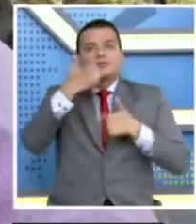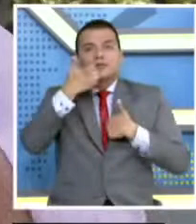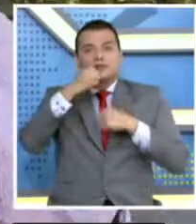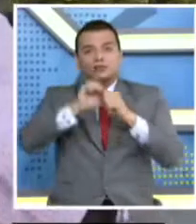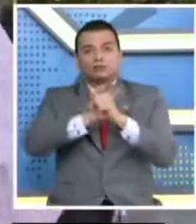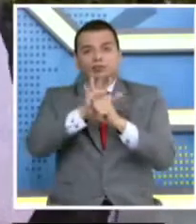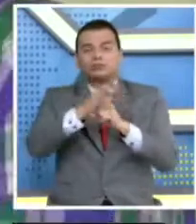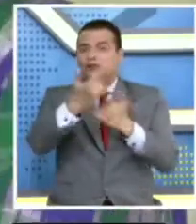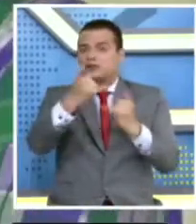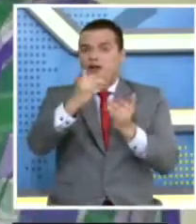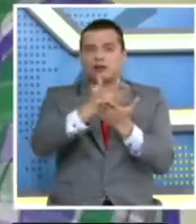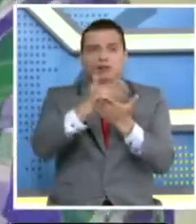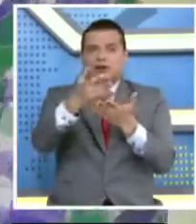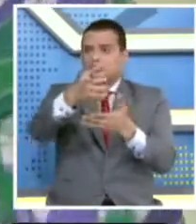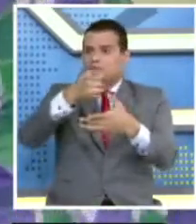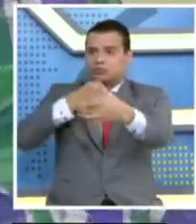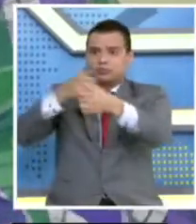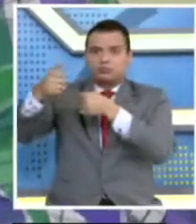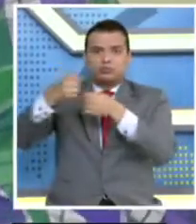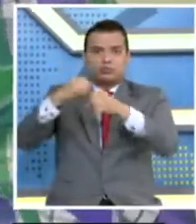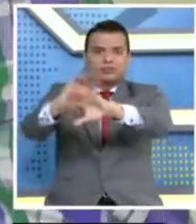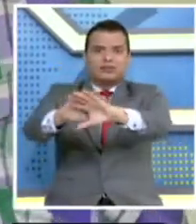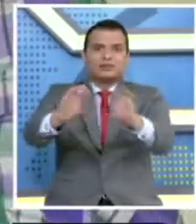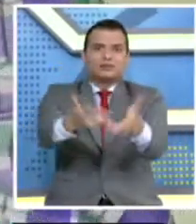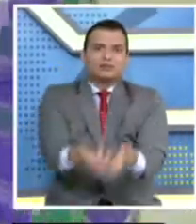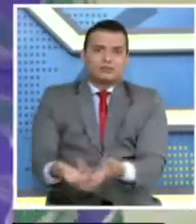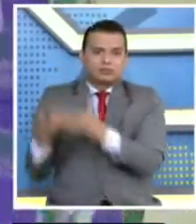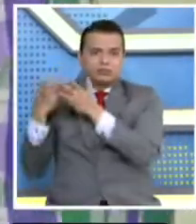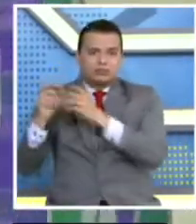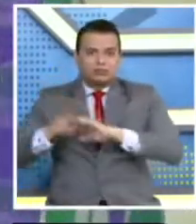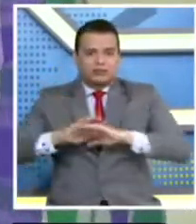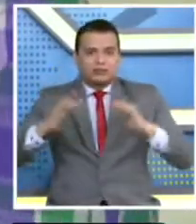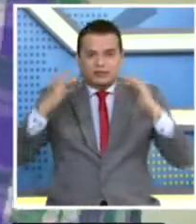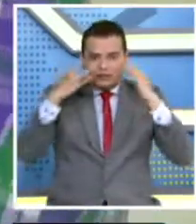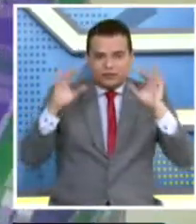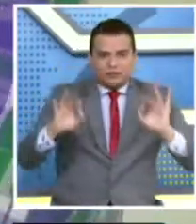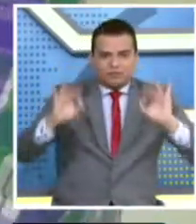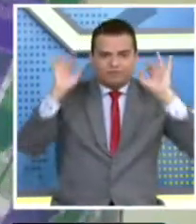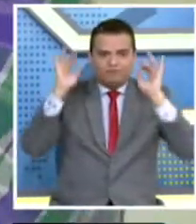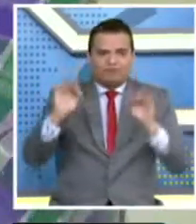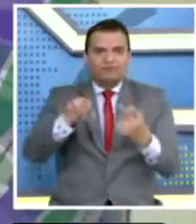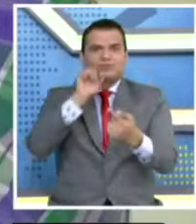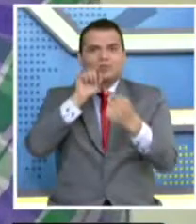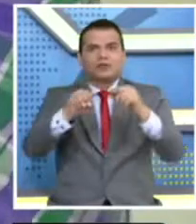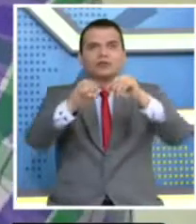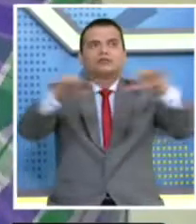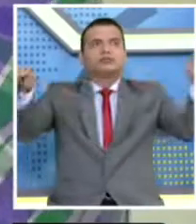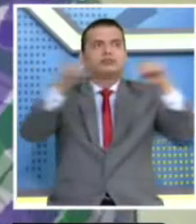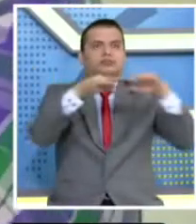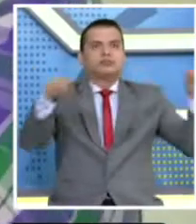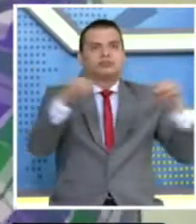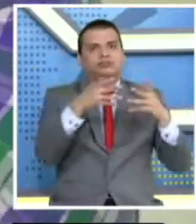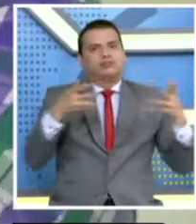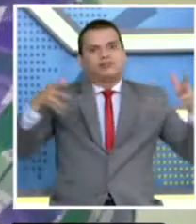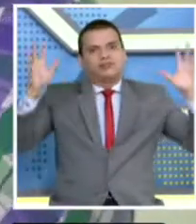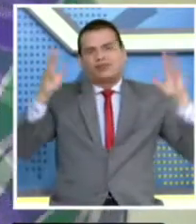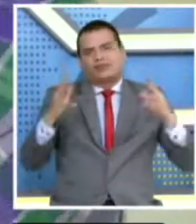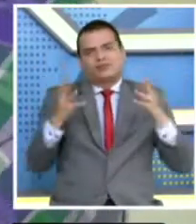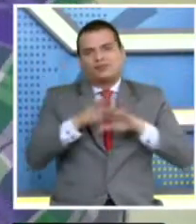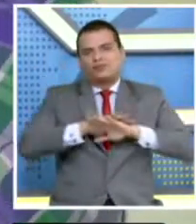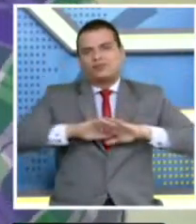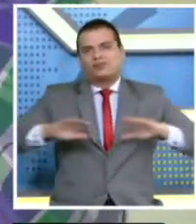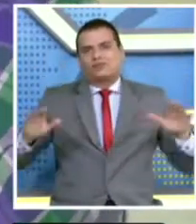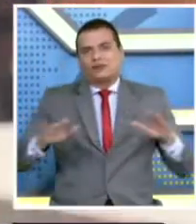enfermos. Hay que buscar desalojar la cárcel para dejarla en la justa proporción para evitar el contagio y el contacto permanente que